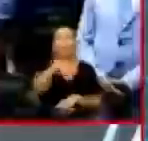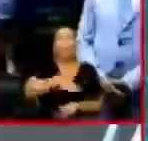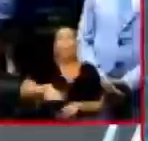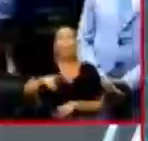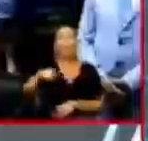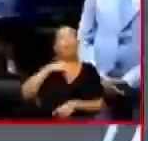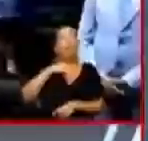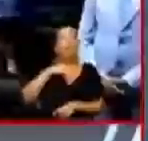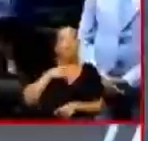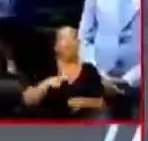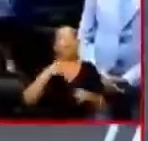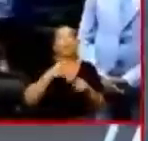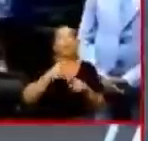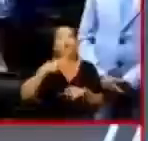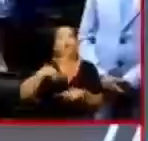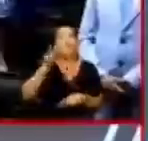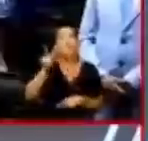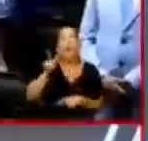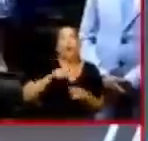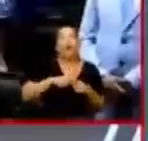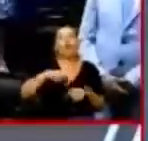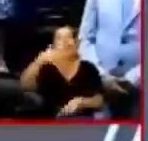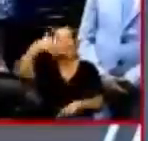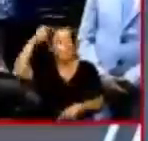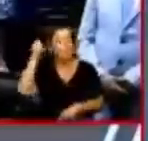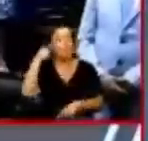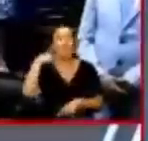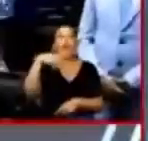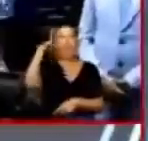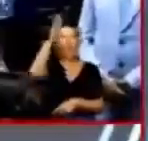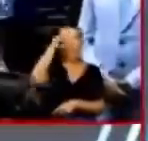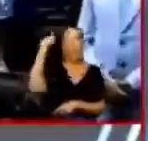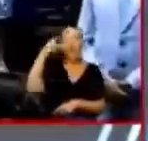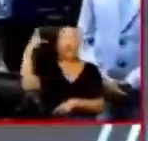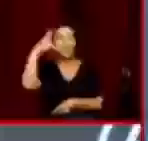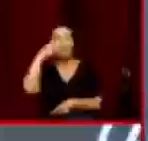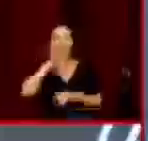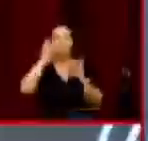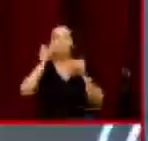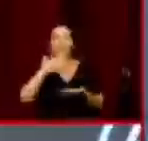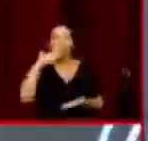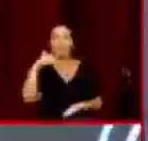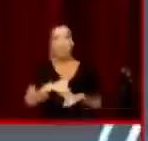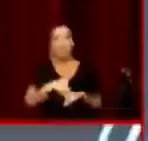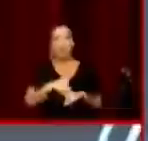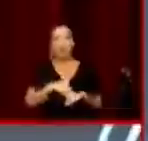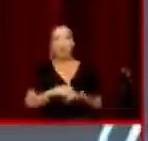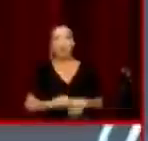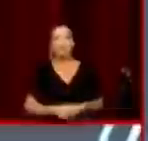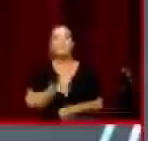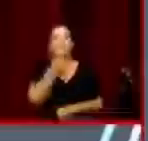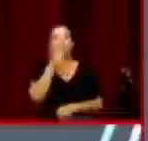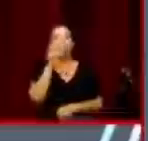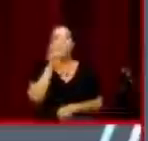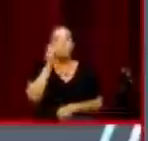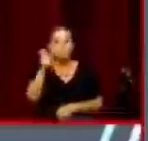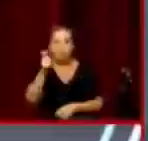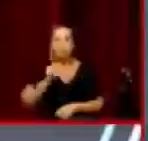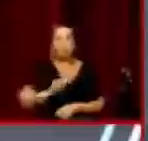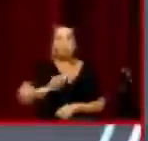la financiación en peso, en cuota para los viajes al exterior de la clase media. El gobierno que quiere castigar una cuestión